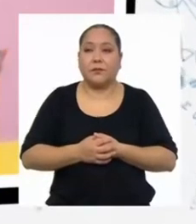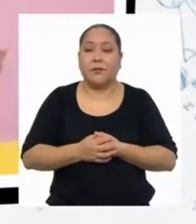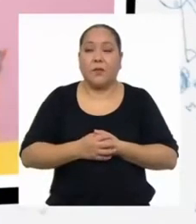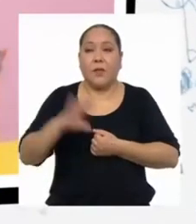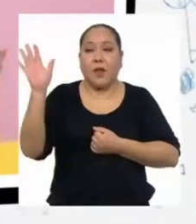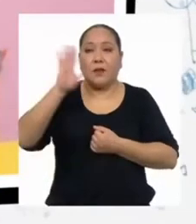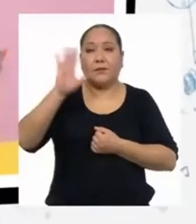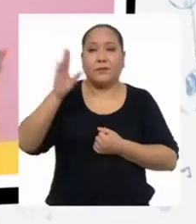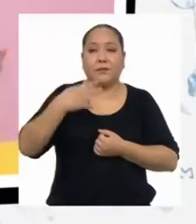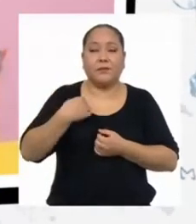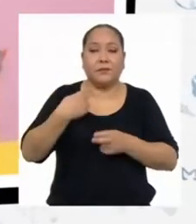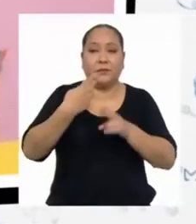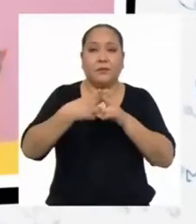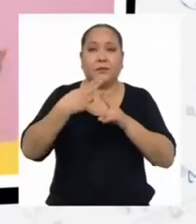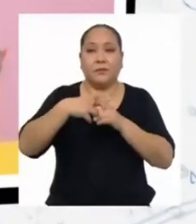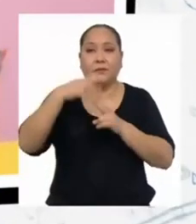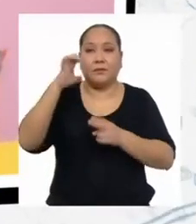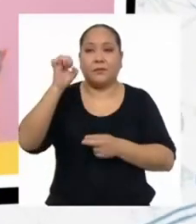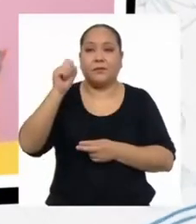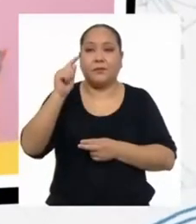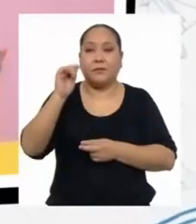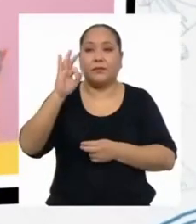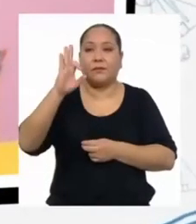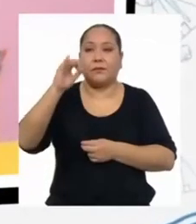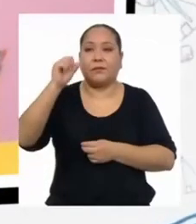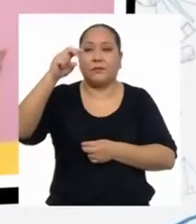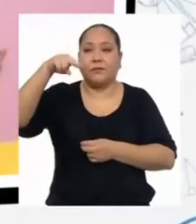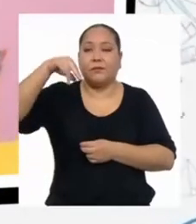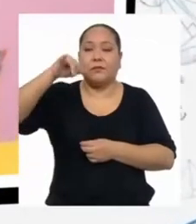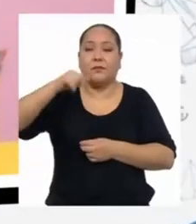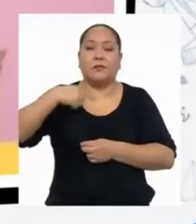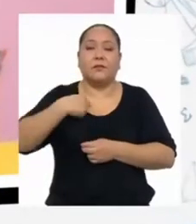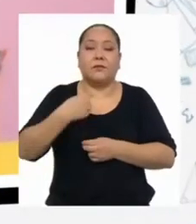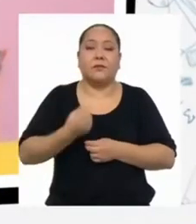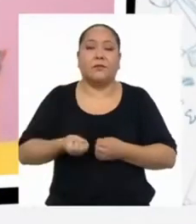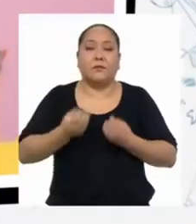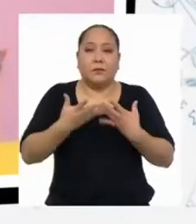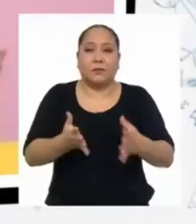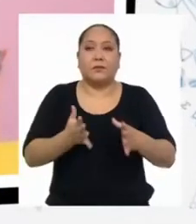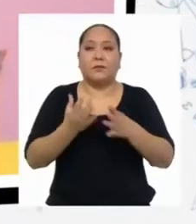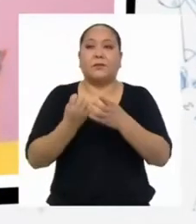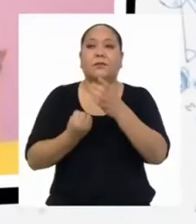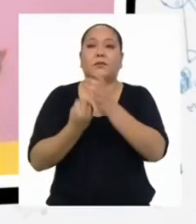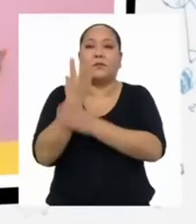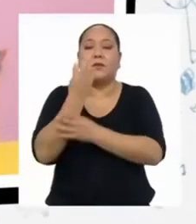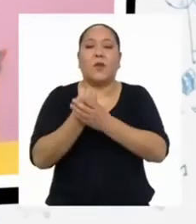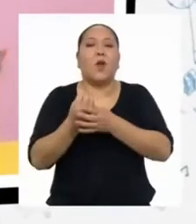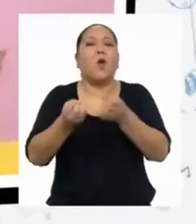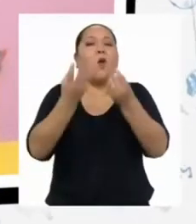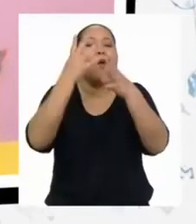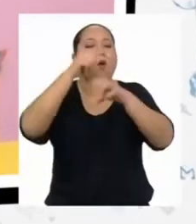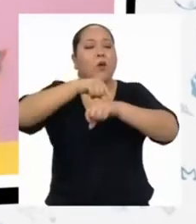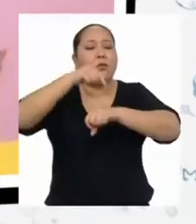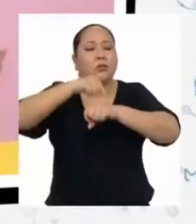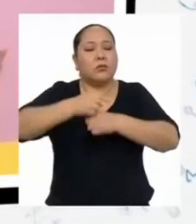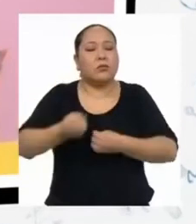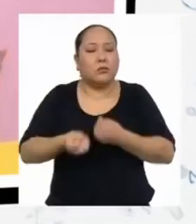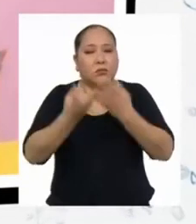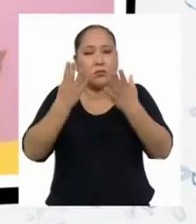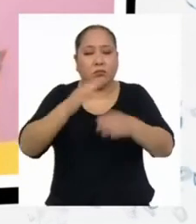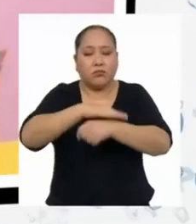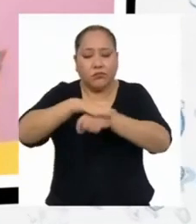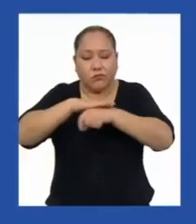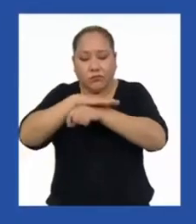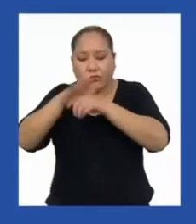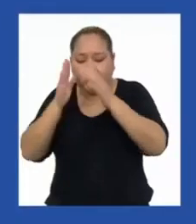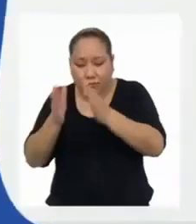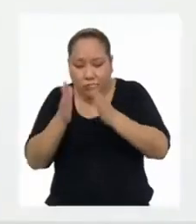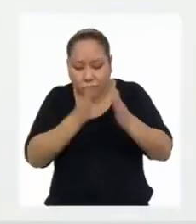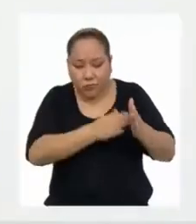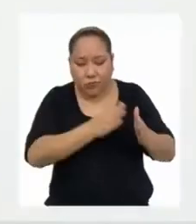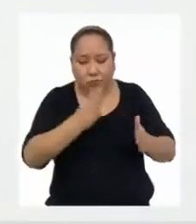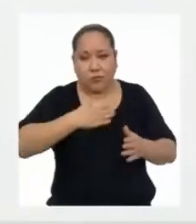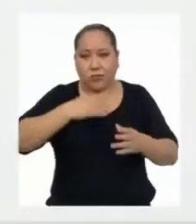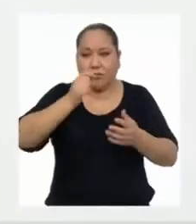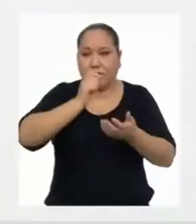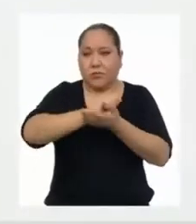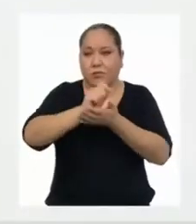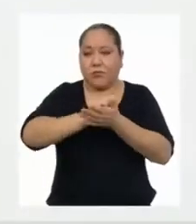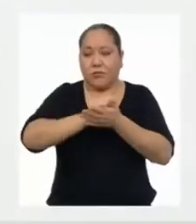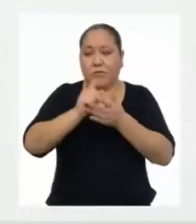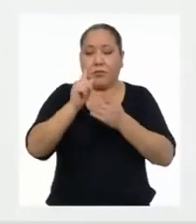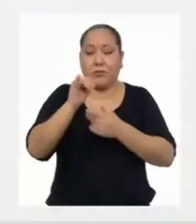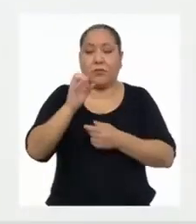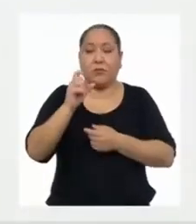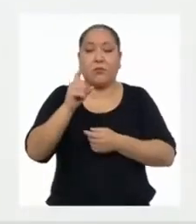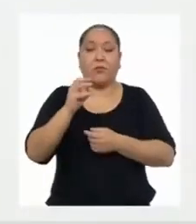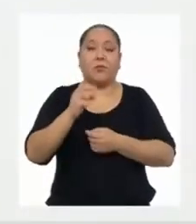Hola, soy Stephanie y vengo de la región de Arequipa. ¿Cuánto tiempo debería dedicarle a la planificación de mi texto? No